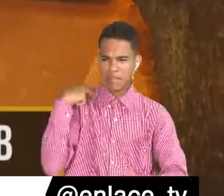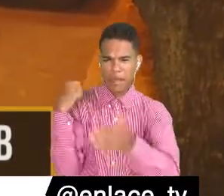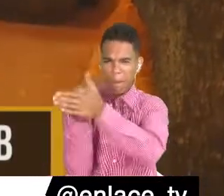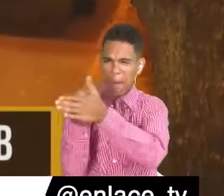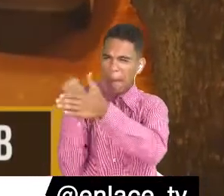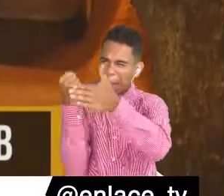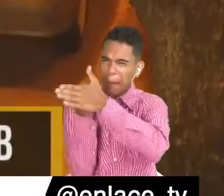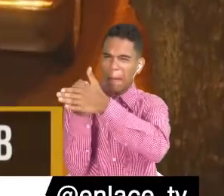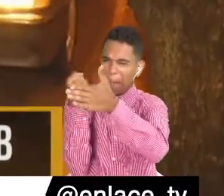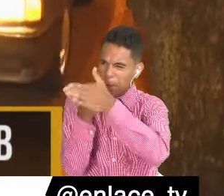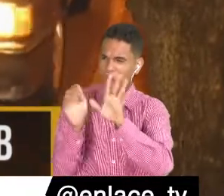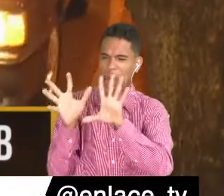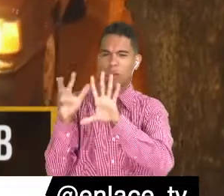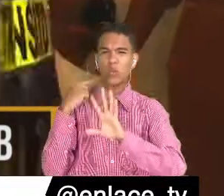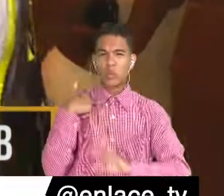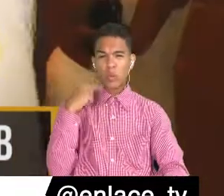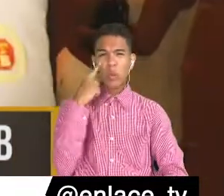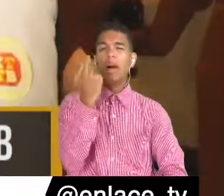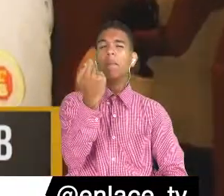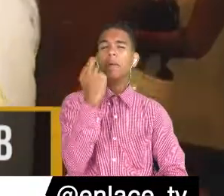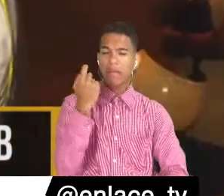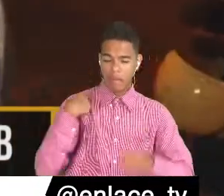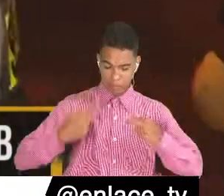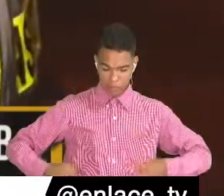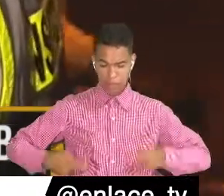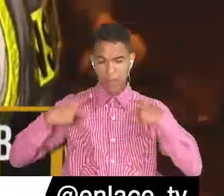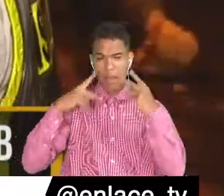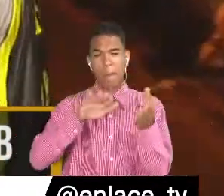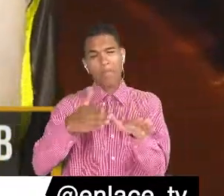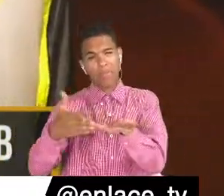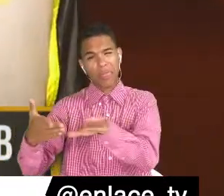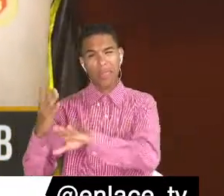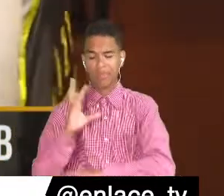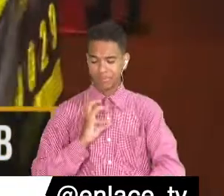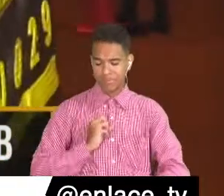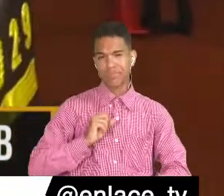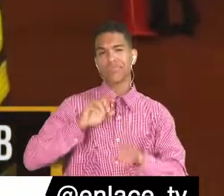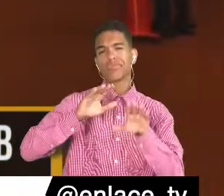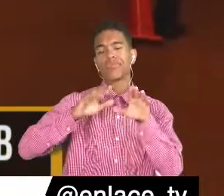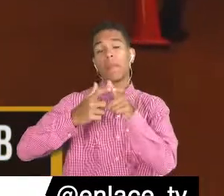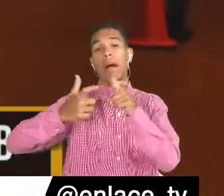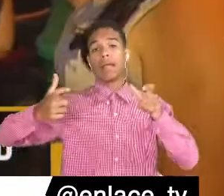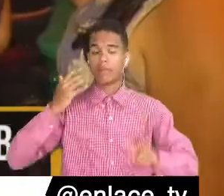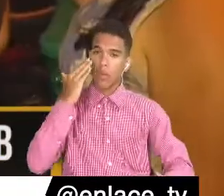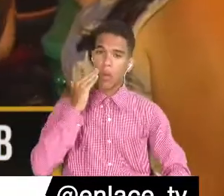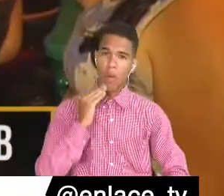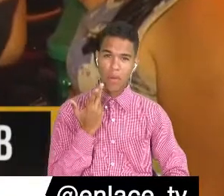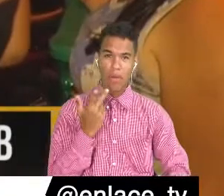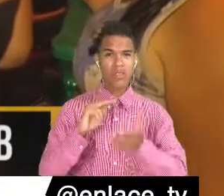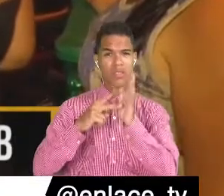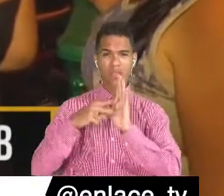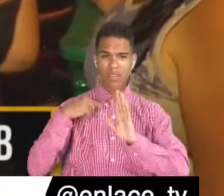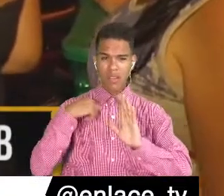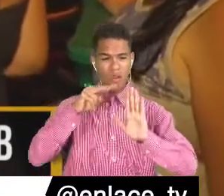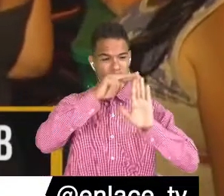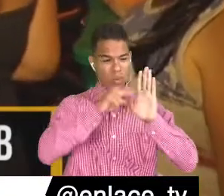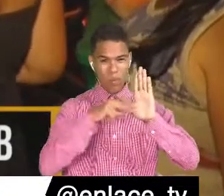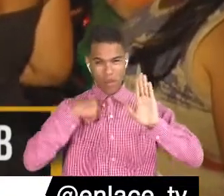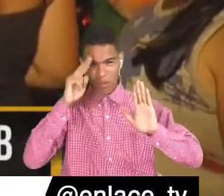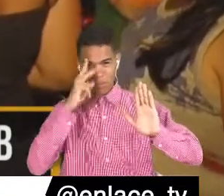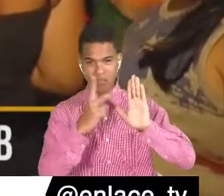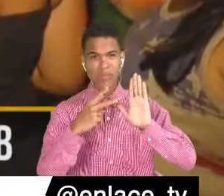estadísticamente ponen el mayor número de lesiones y de muertos, pero a la larga se ve que ellos son los que más infringen la norma. No sé